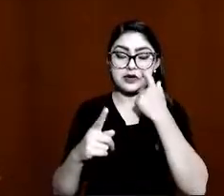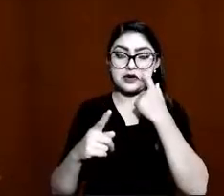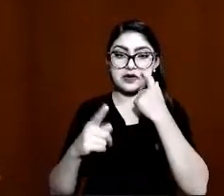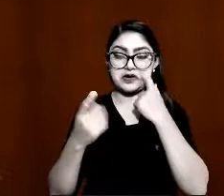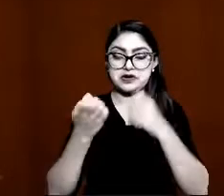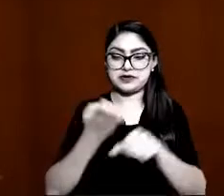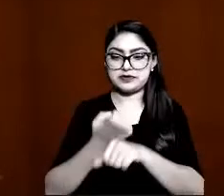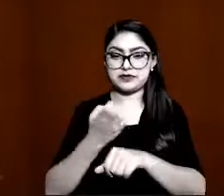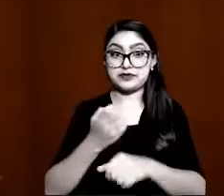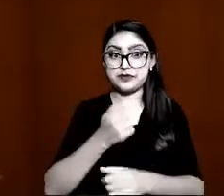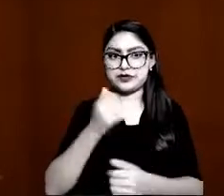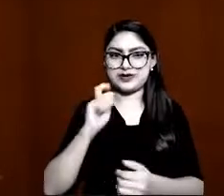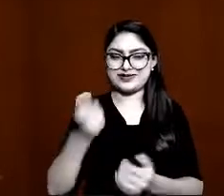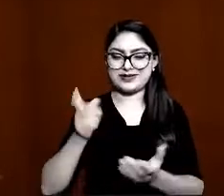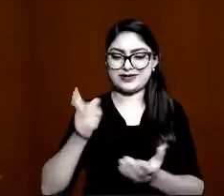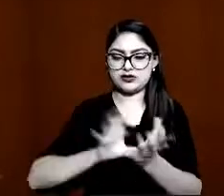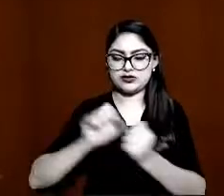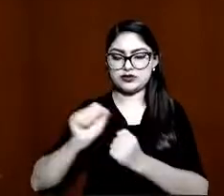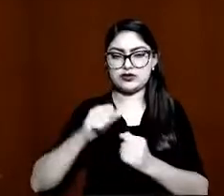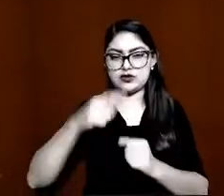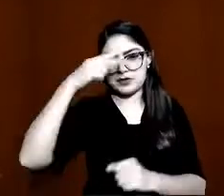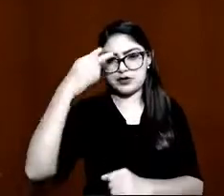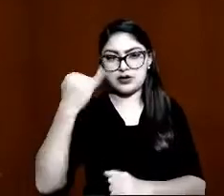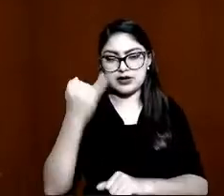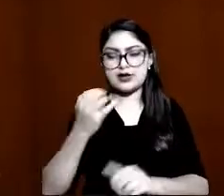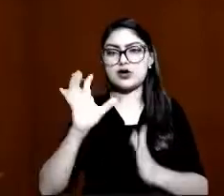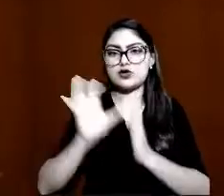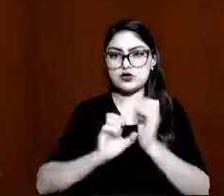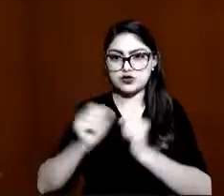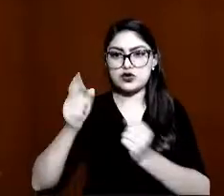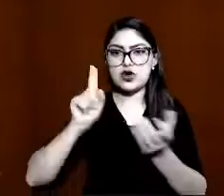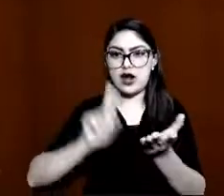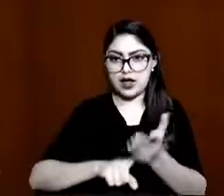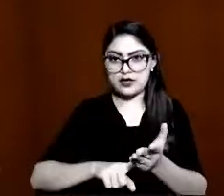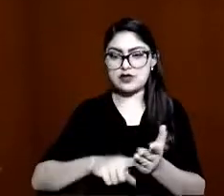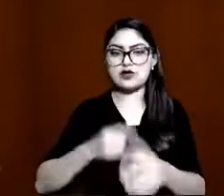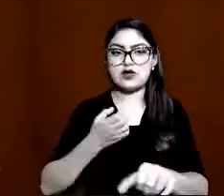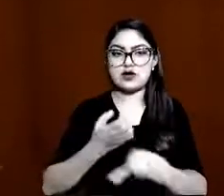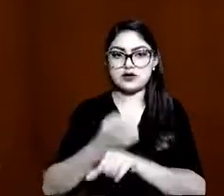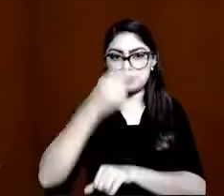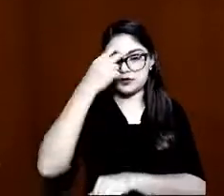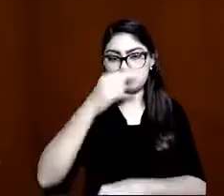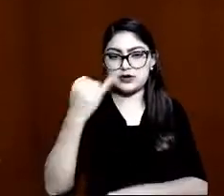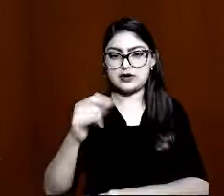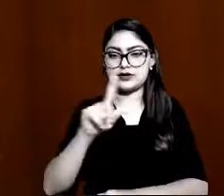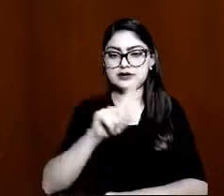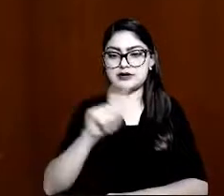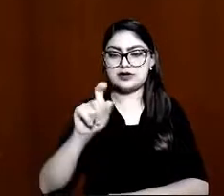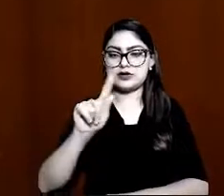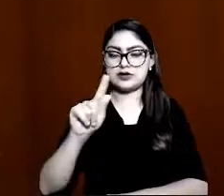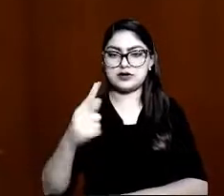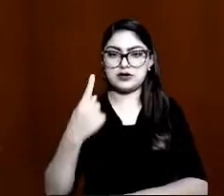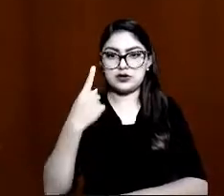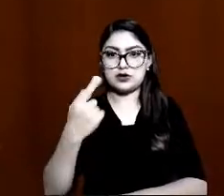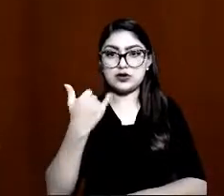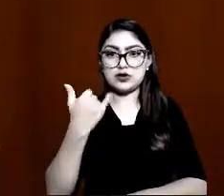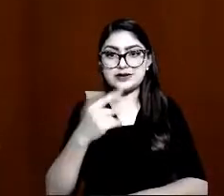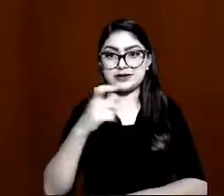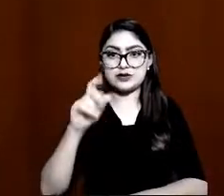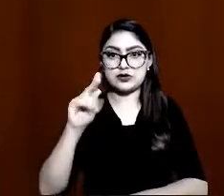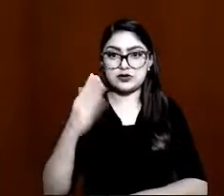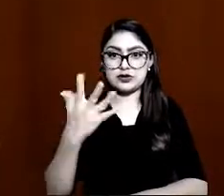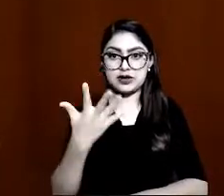de la Constitución Política del Estado Libre y Soberano de México y 171 y 195 del